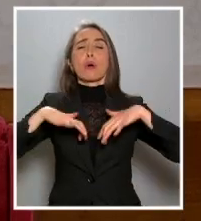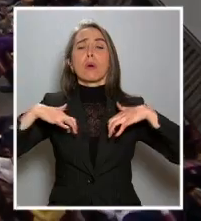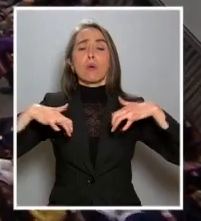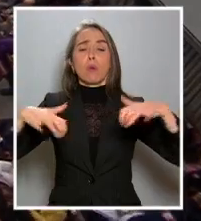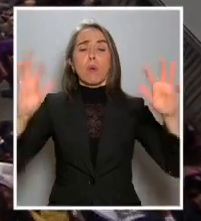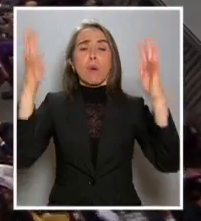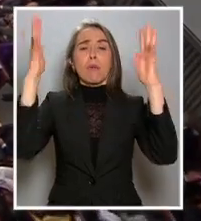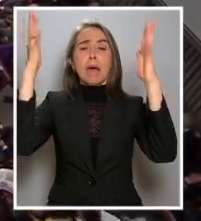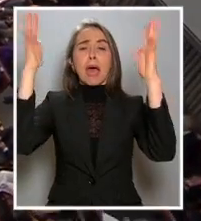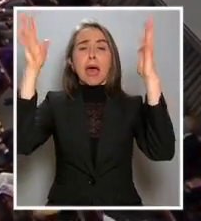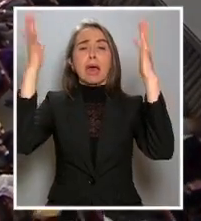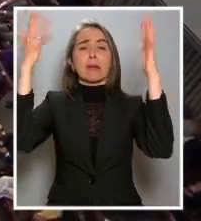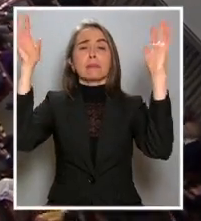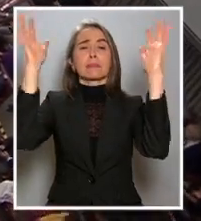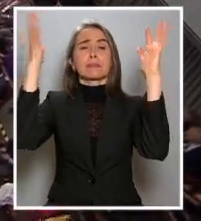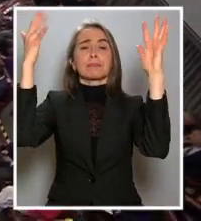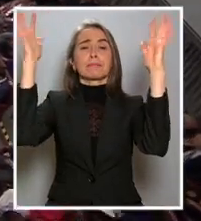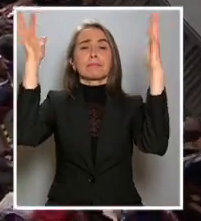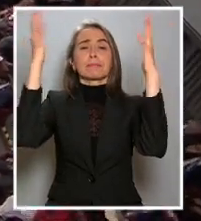Esta tarea